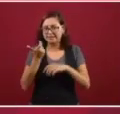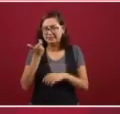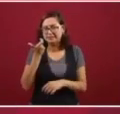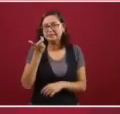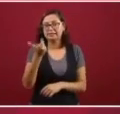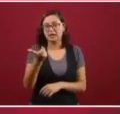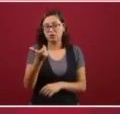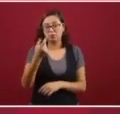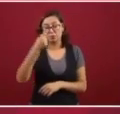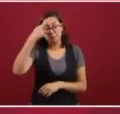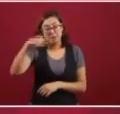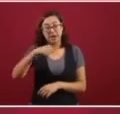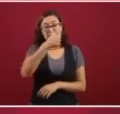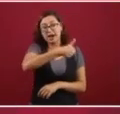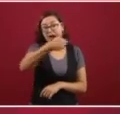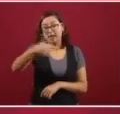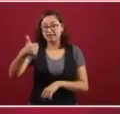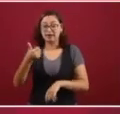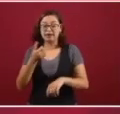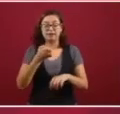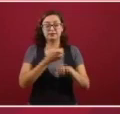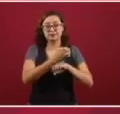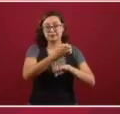los estados.